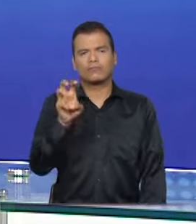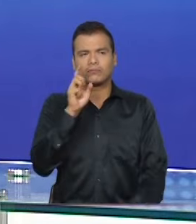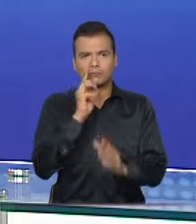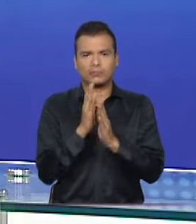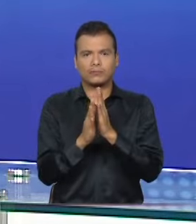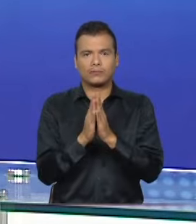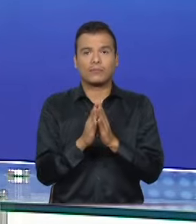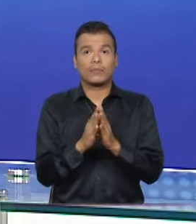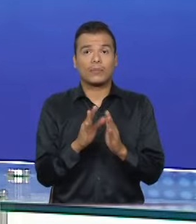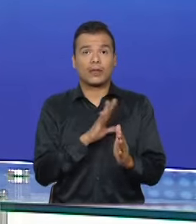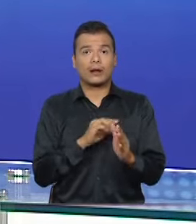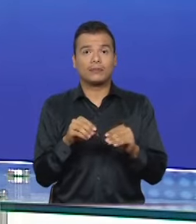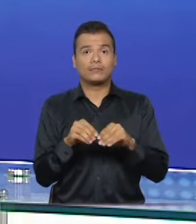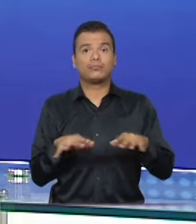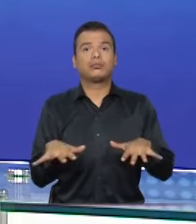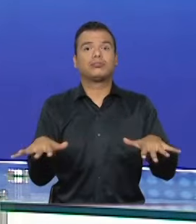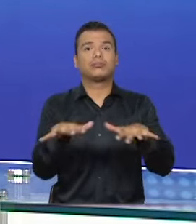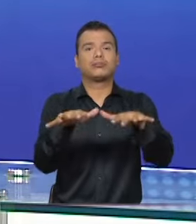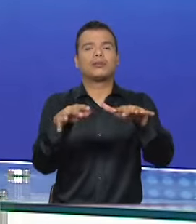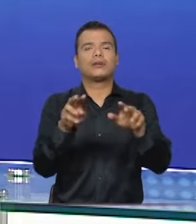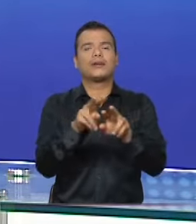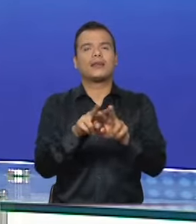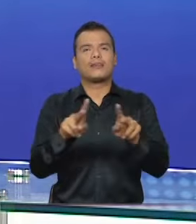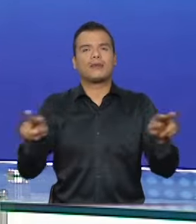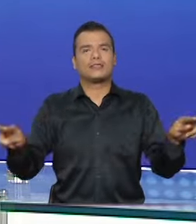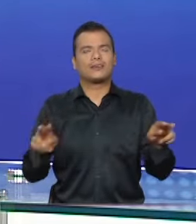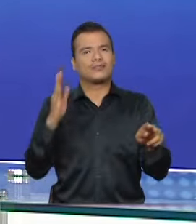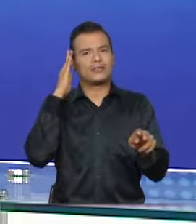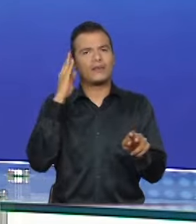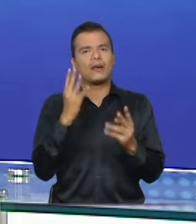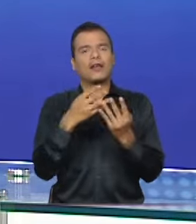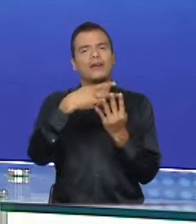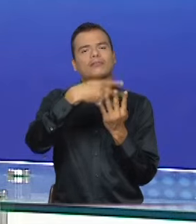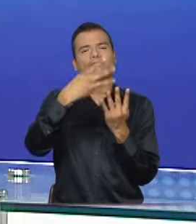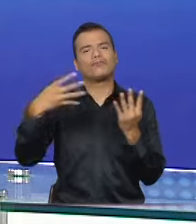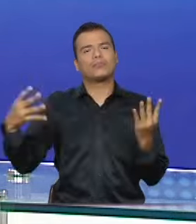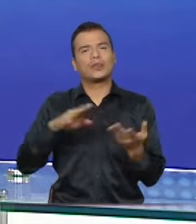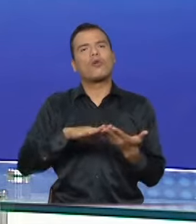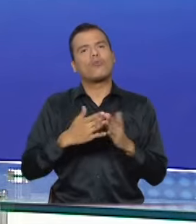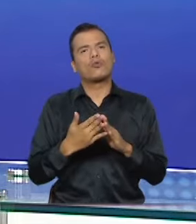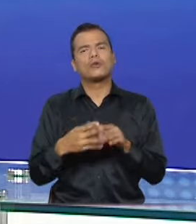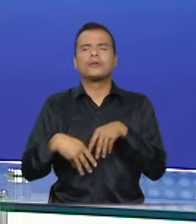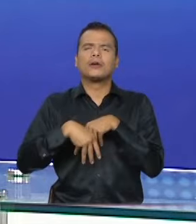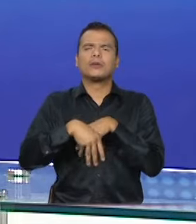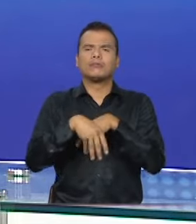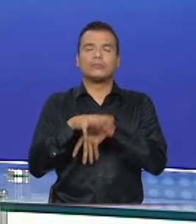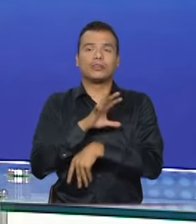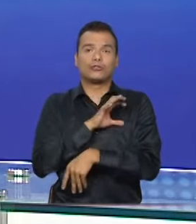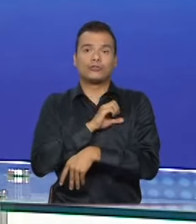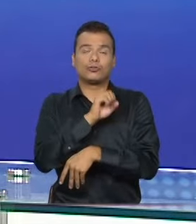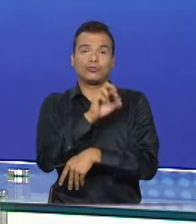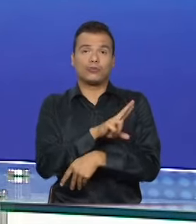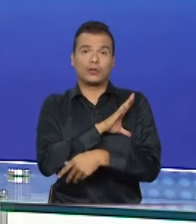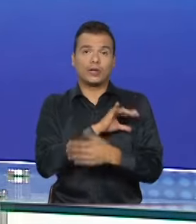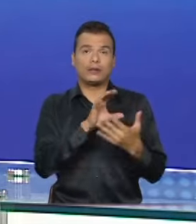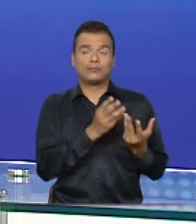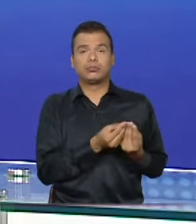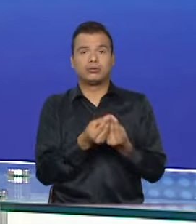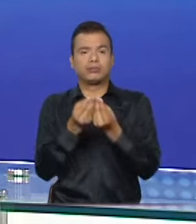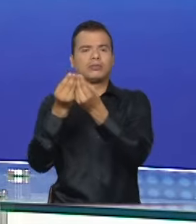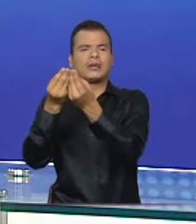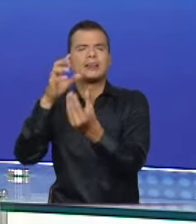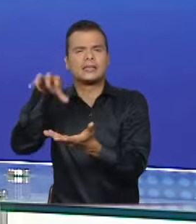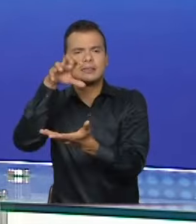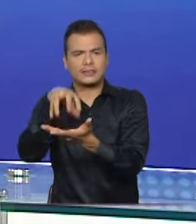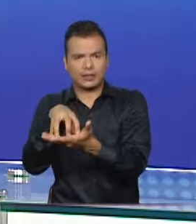La diversidad se tomó Cali durante la marcha de la comunidad LGTBIQ+, que recorrió desde el sur hasta el centro de la ciudad.